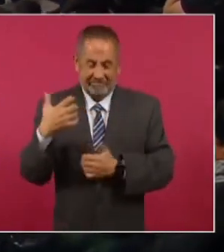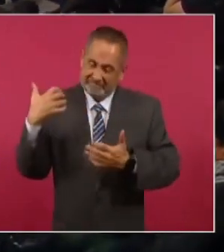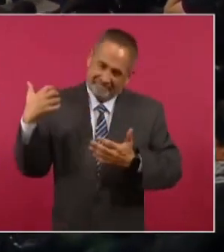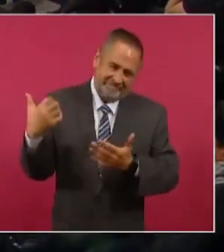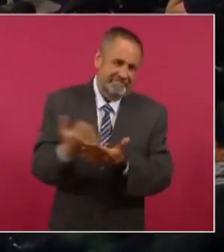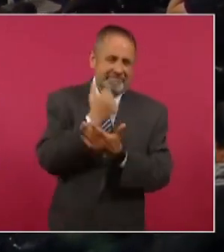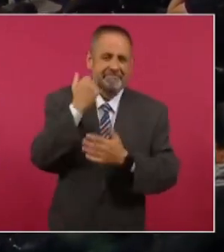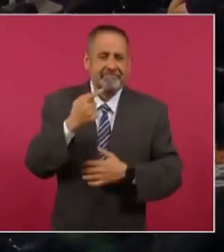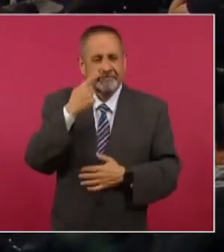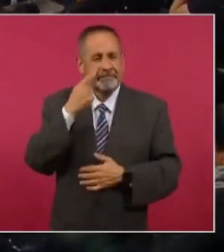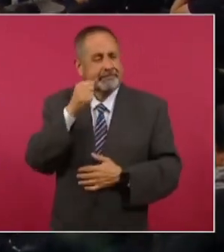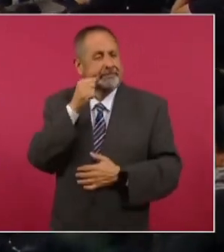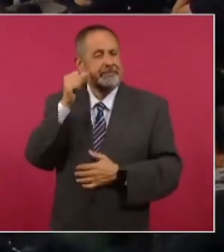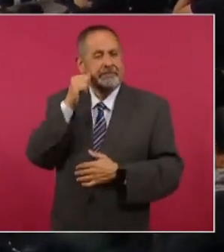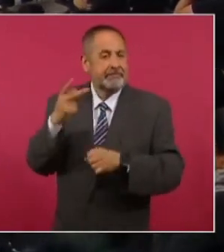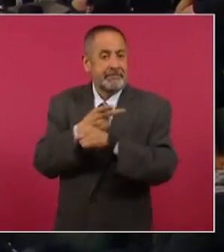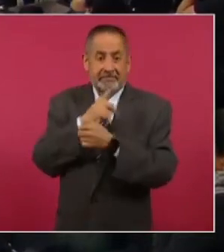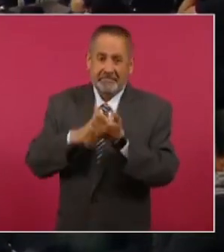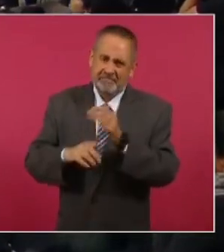sucedió